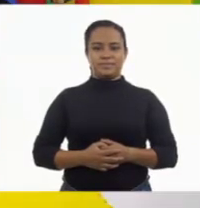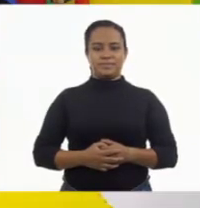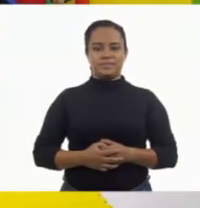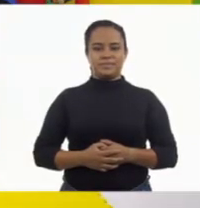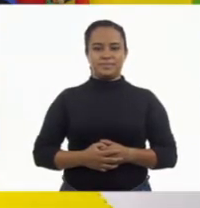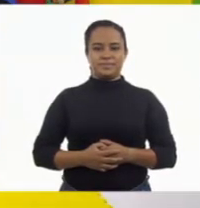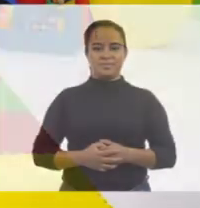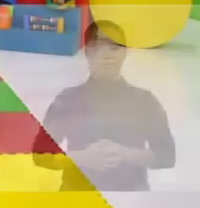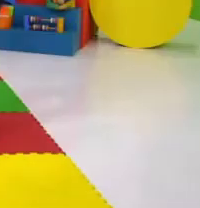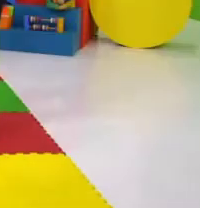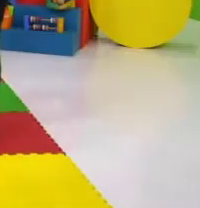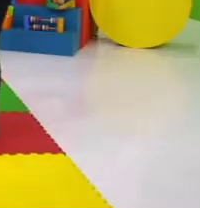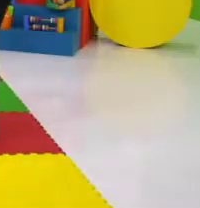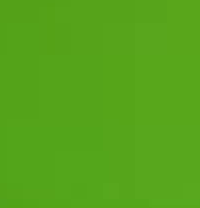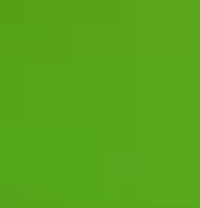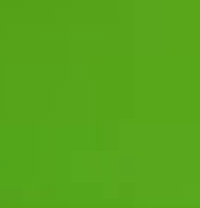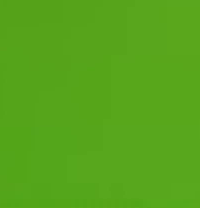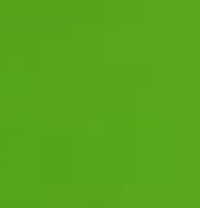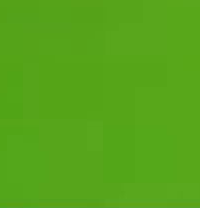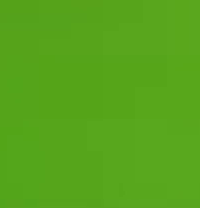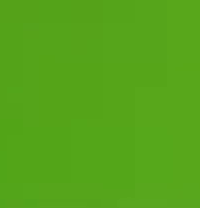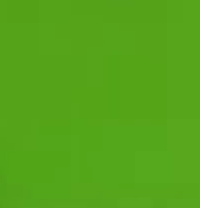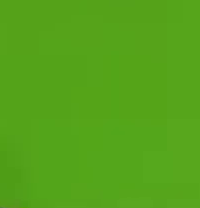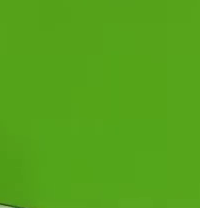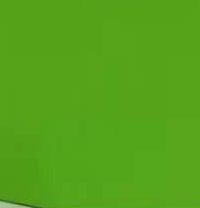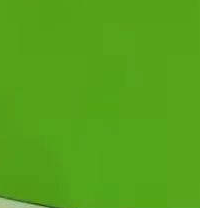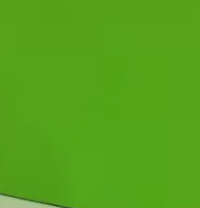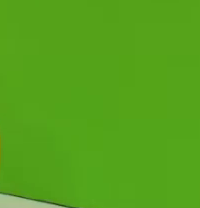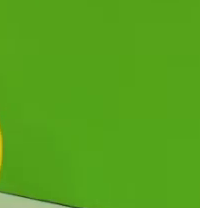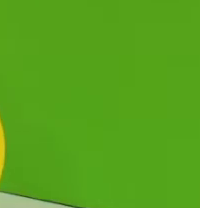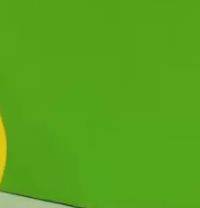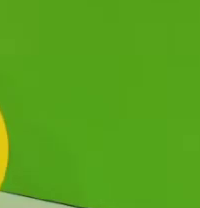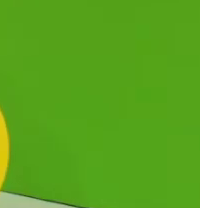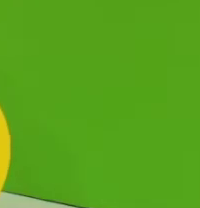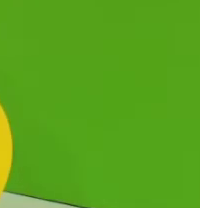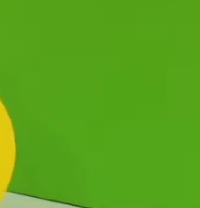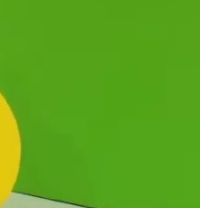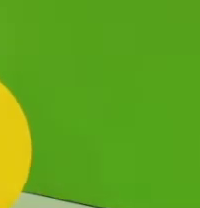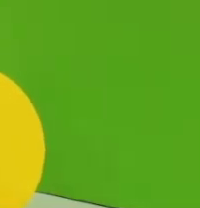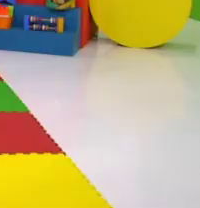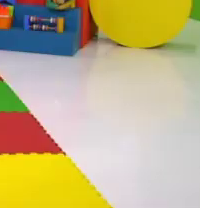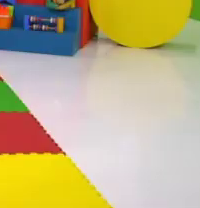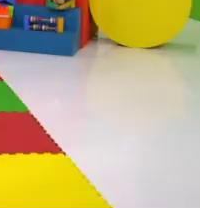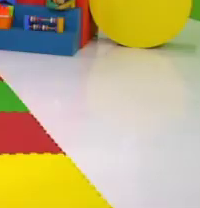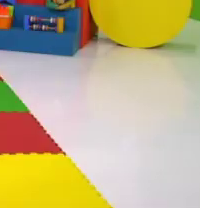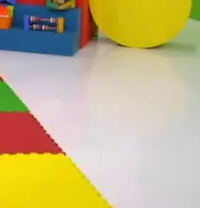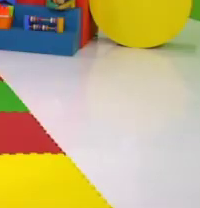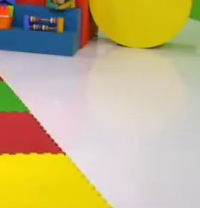¡Oh!